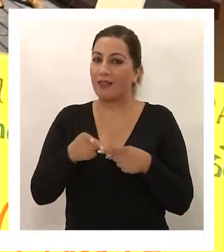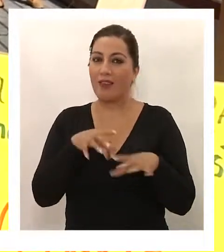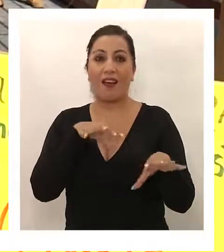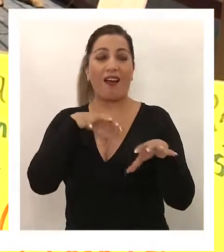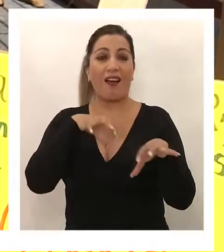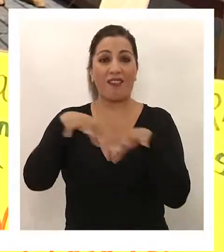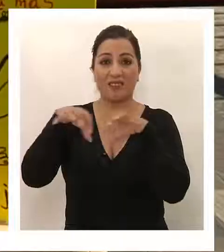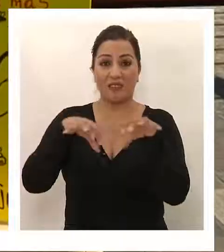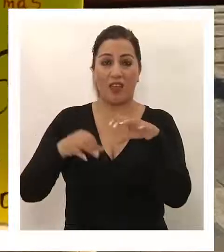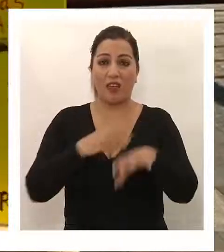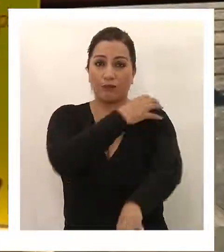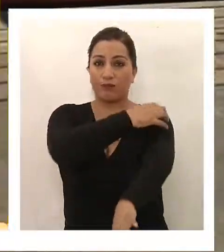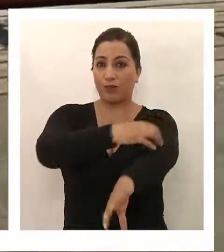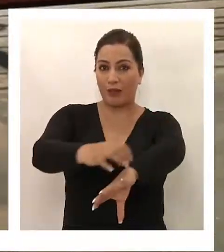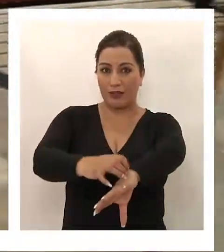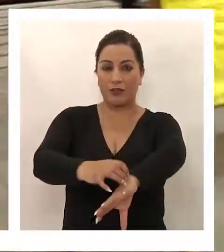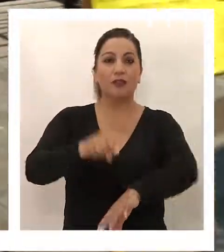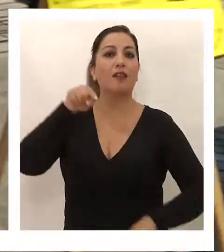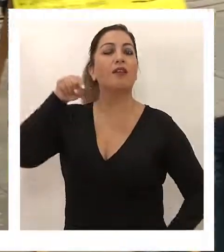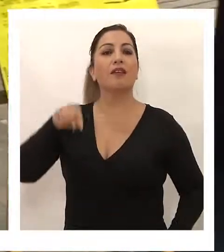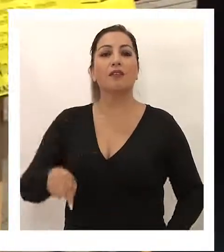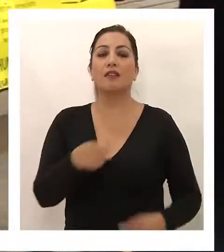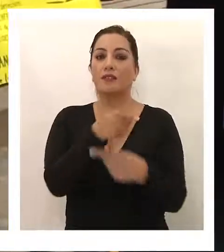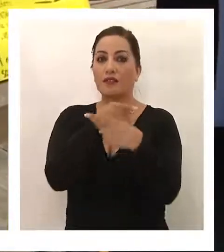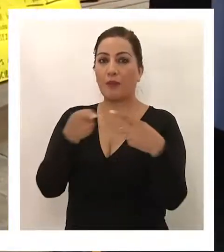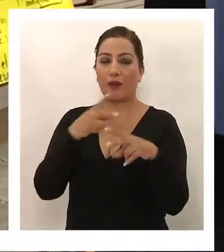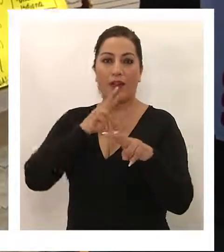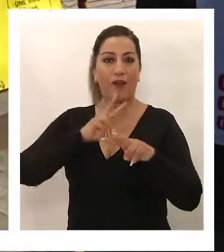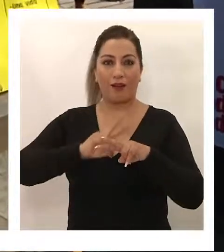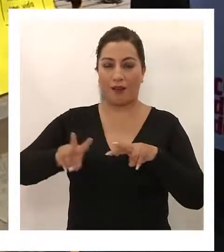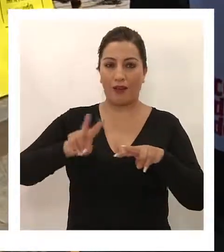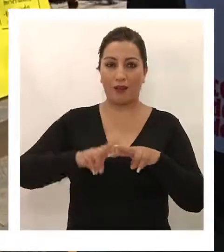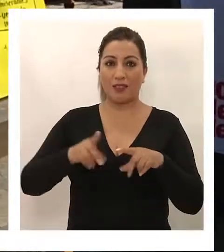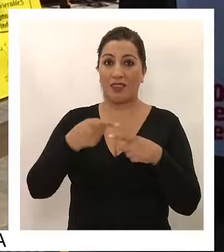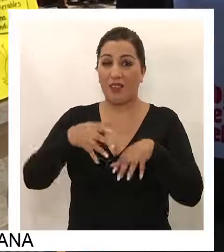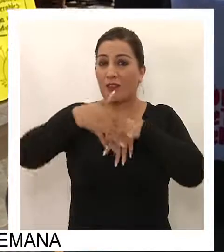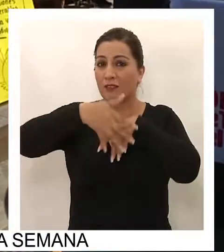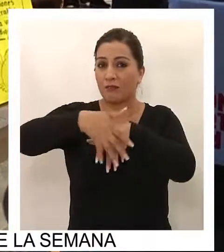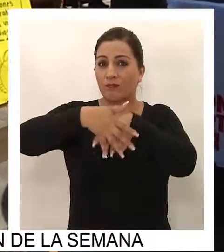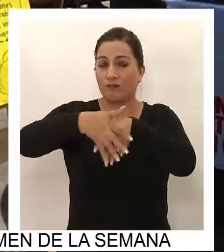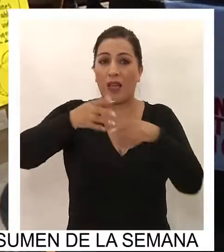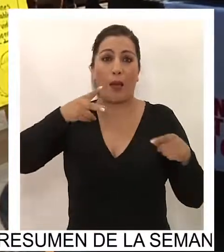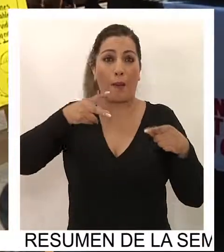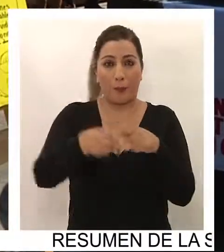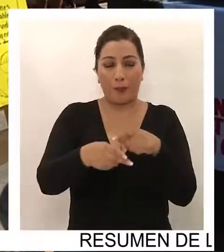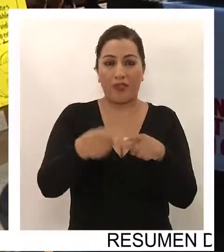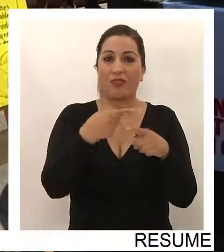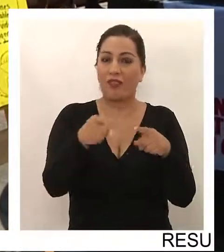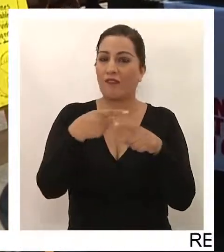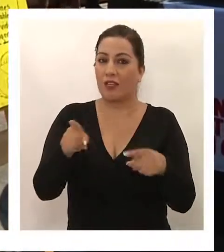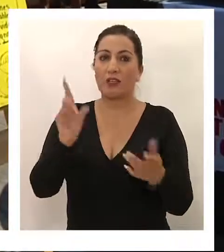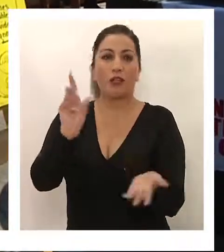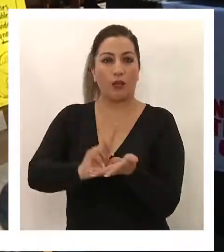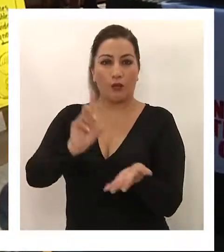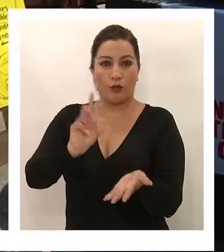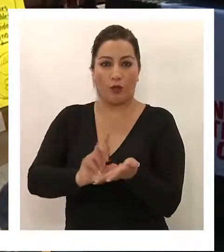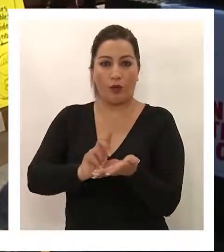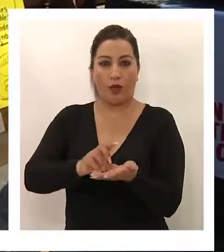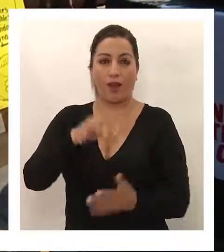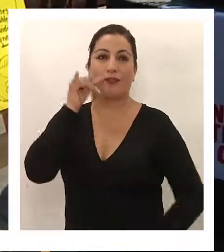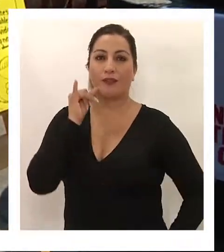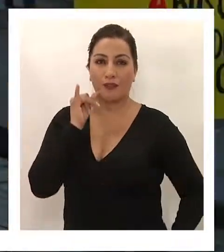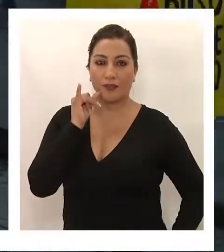actividades a nivel nacional y que esta semana realizará varias marchas e intervenciones en diferentes puntos de